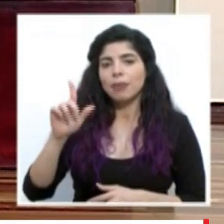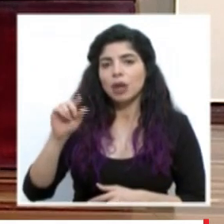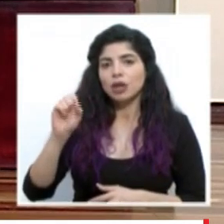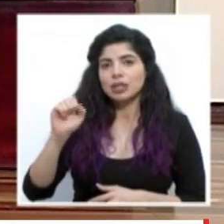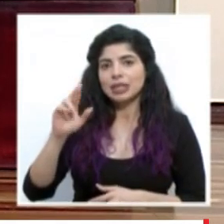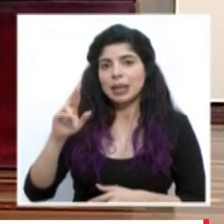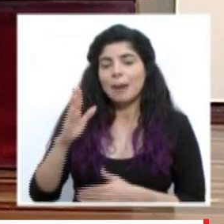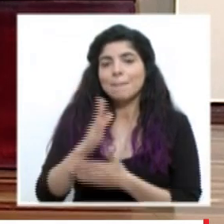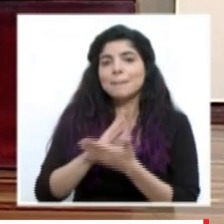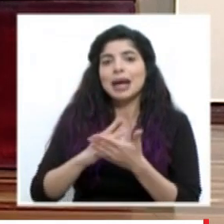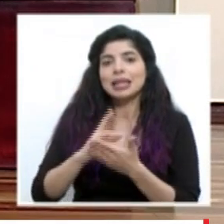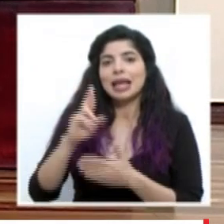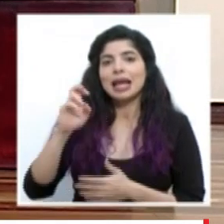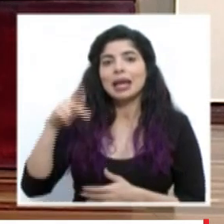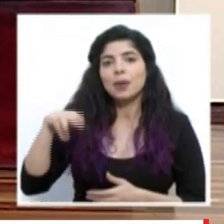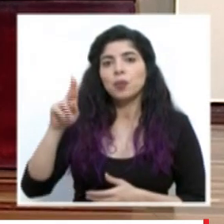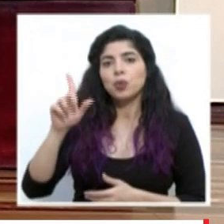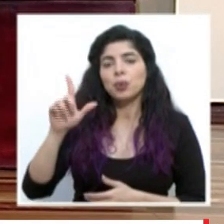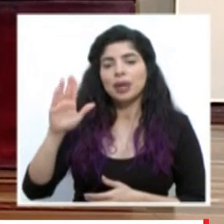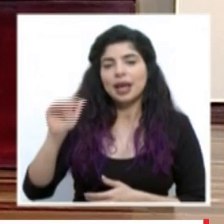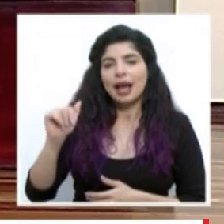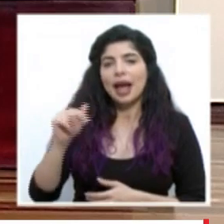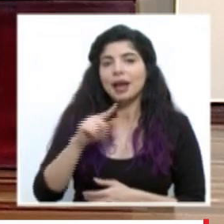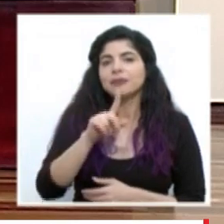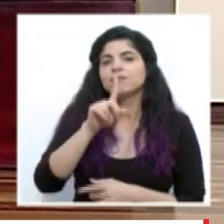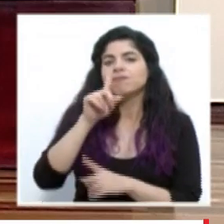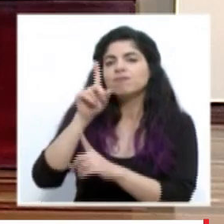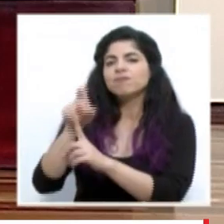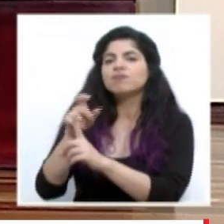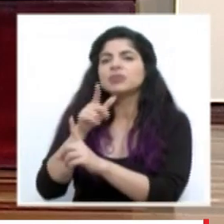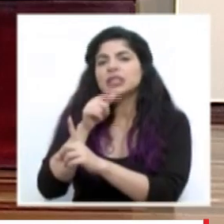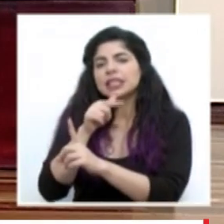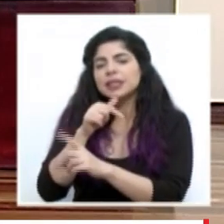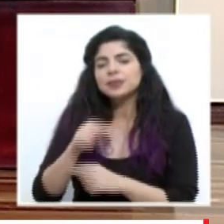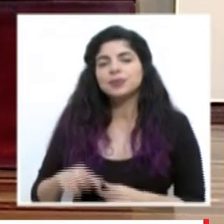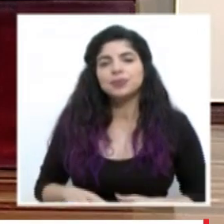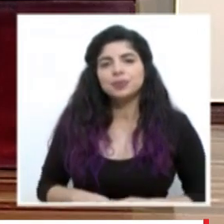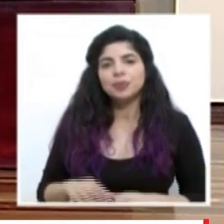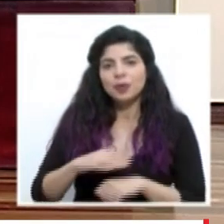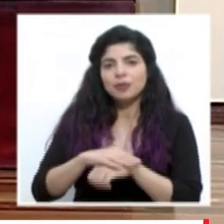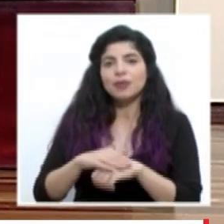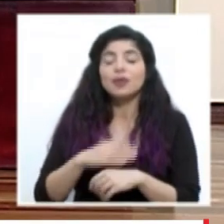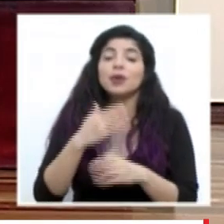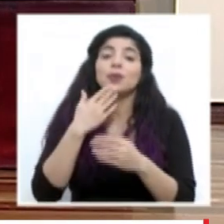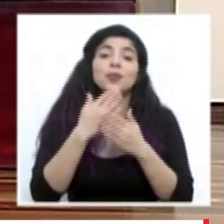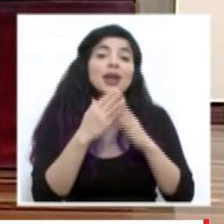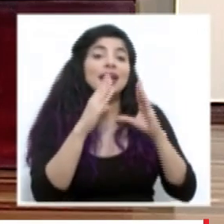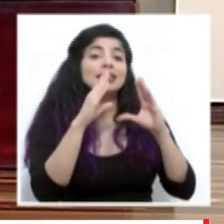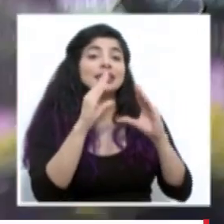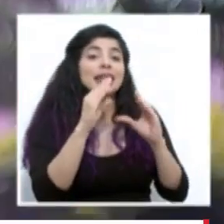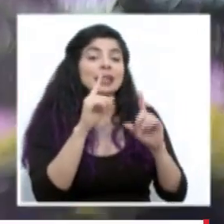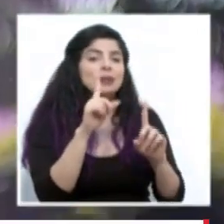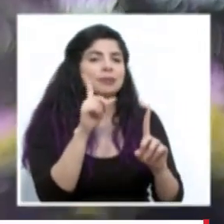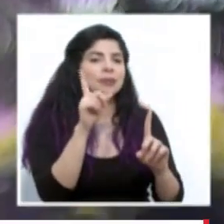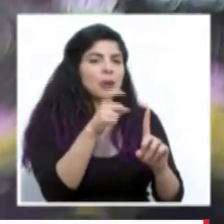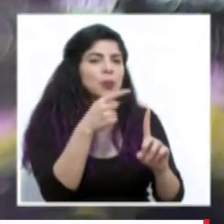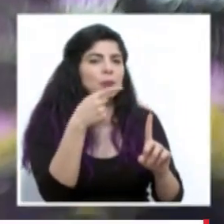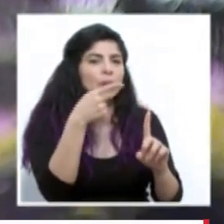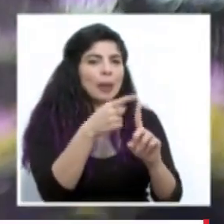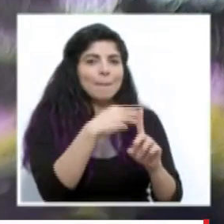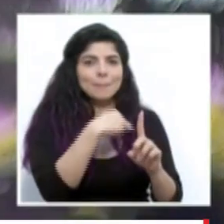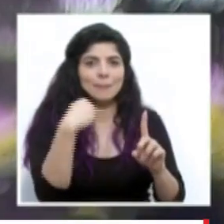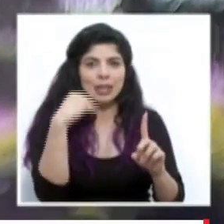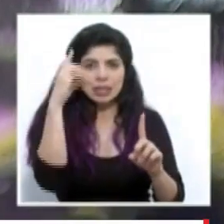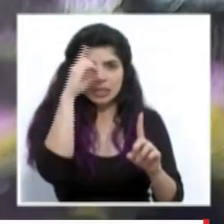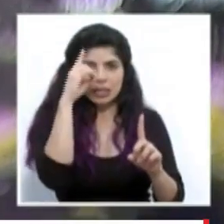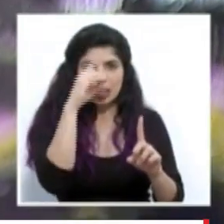periódico La República. Richard, tal vez si nos indicas hacia quién va dirigida tu consulta, por favor. Buenas tardes. Quizás la pregunta la haría hacia el